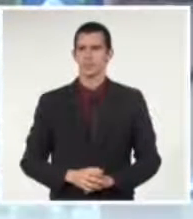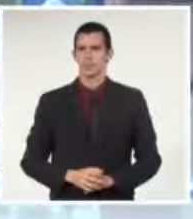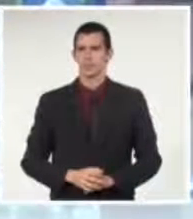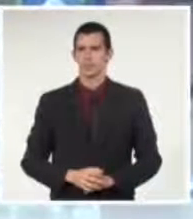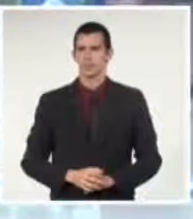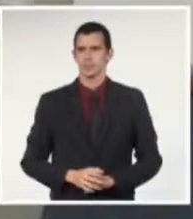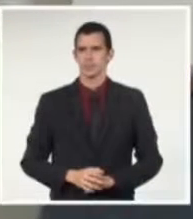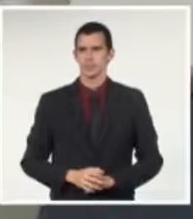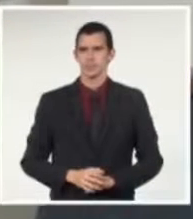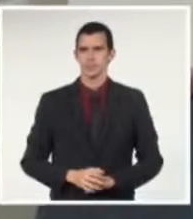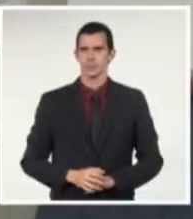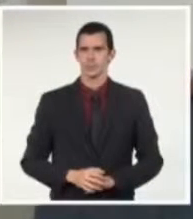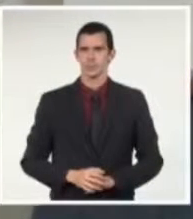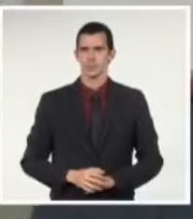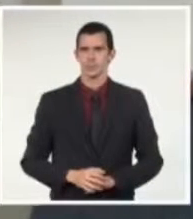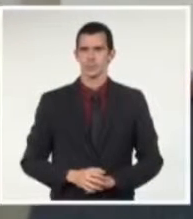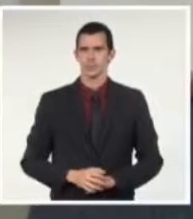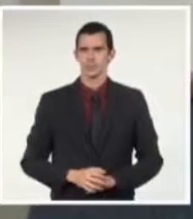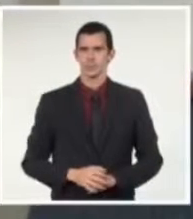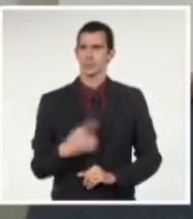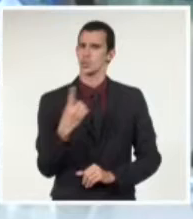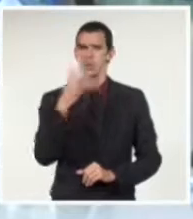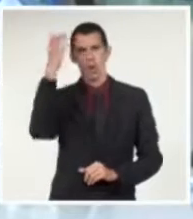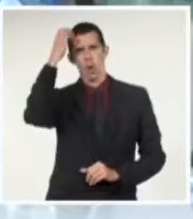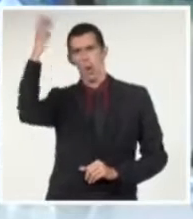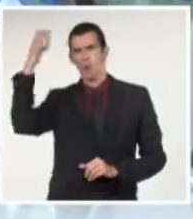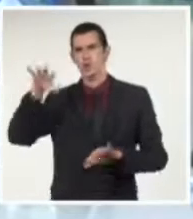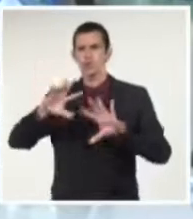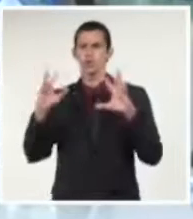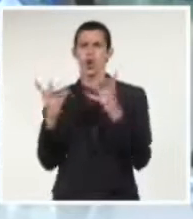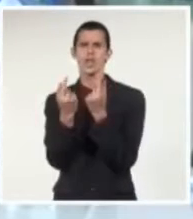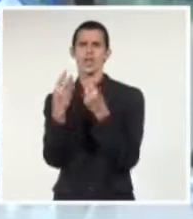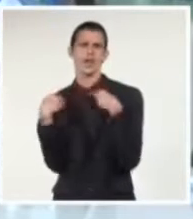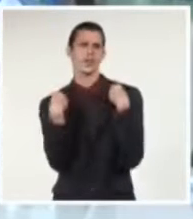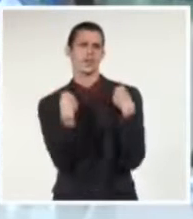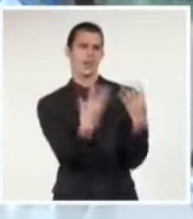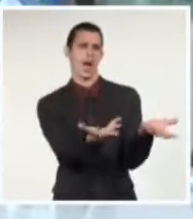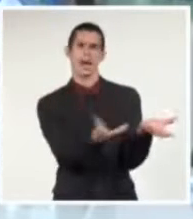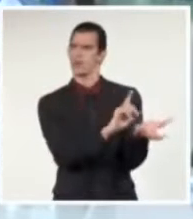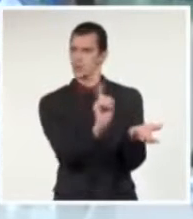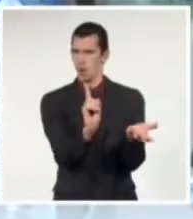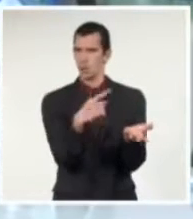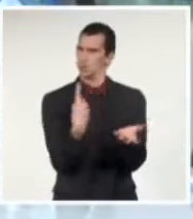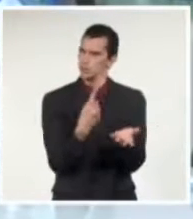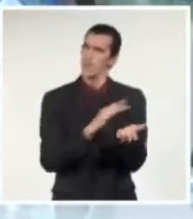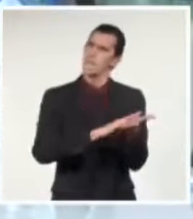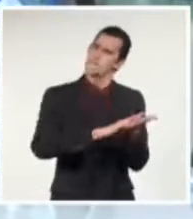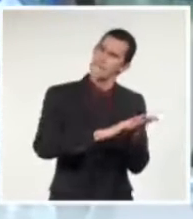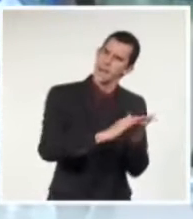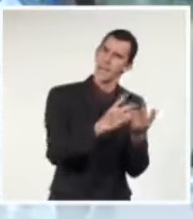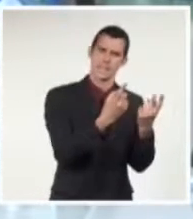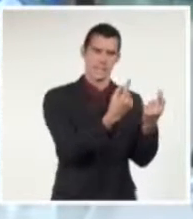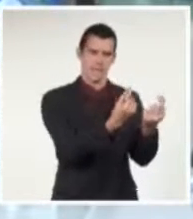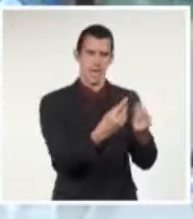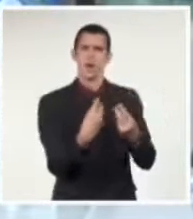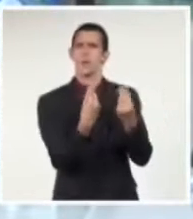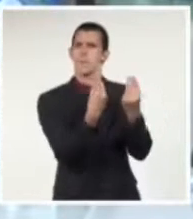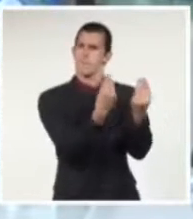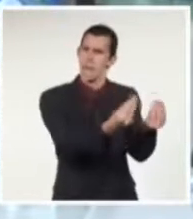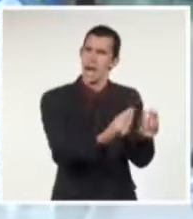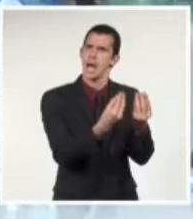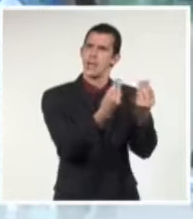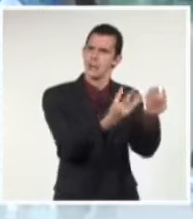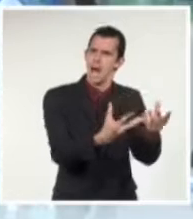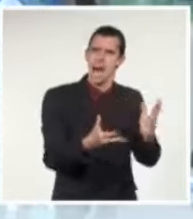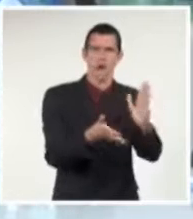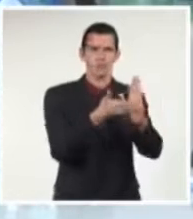el presupuesto del Estado. Mañana entran 12.000 tejas de abeto cemento y posiblemente podamos